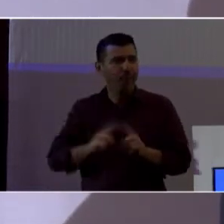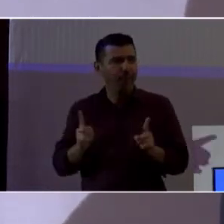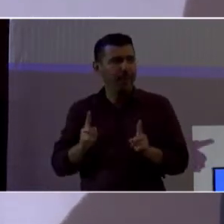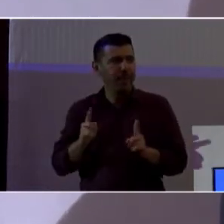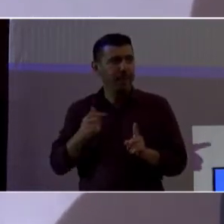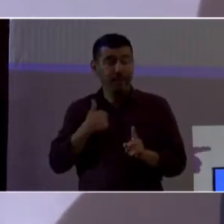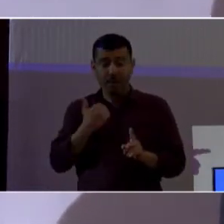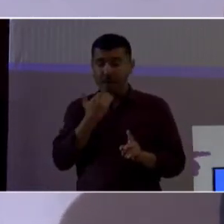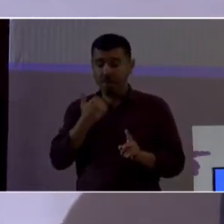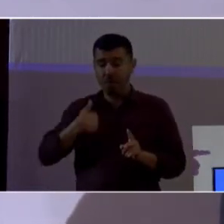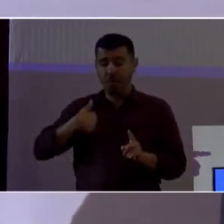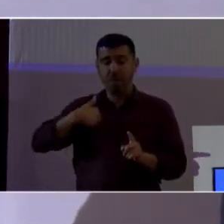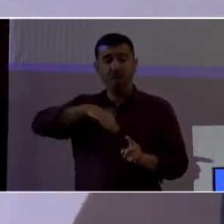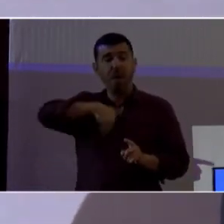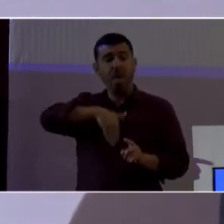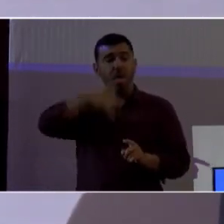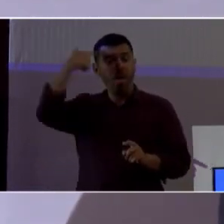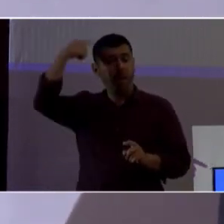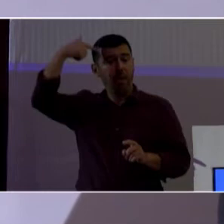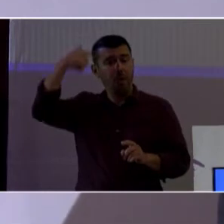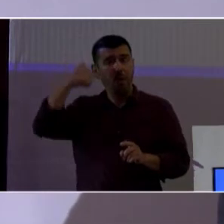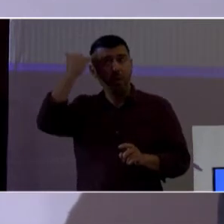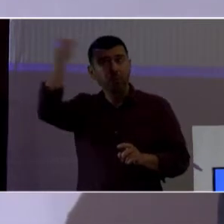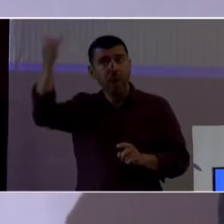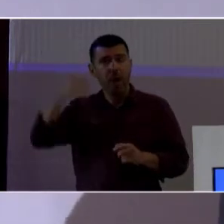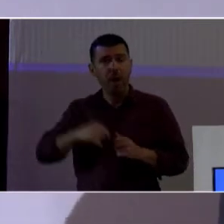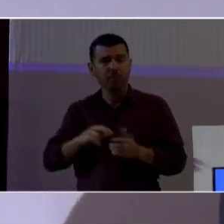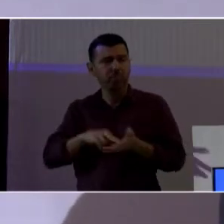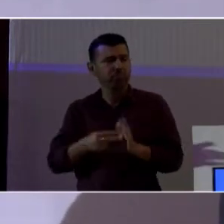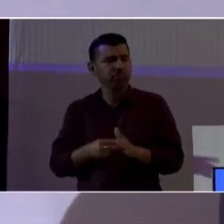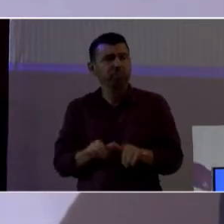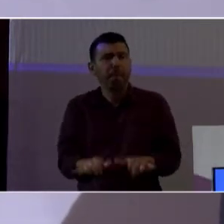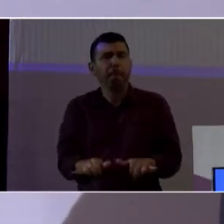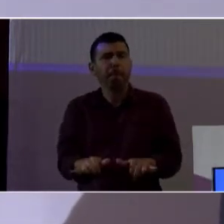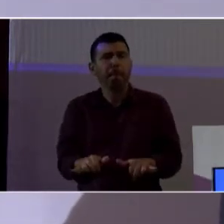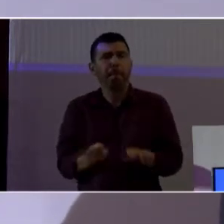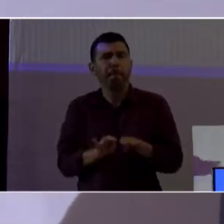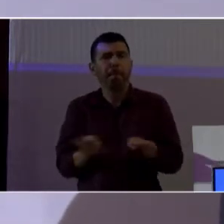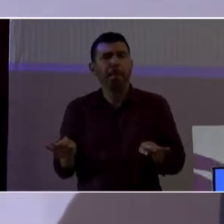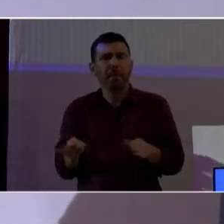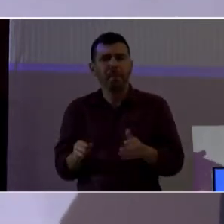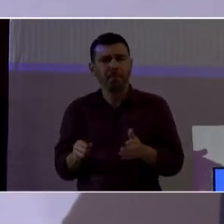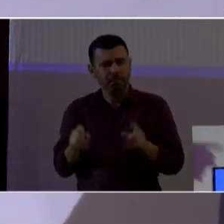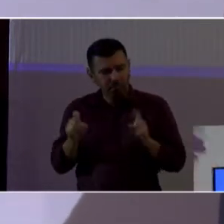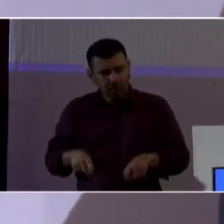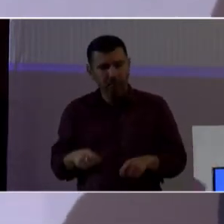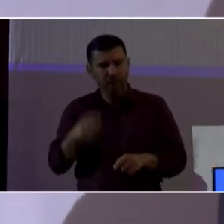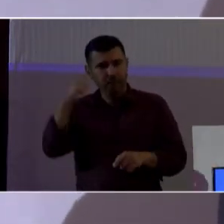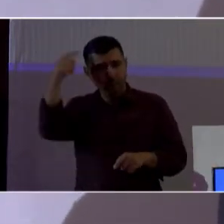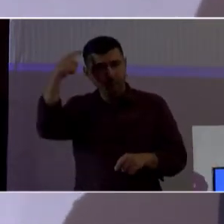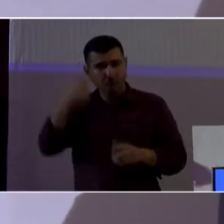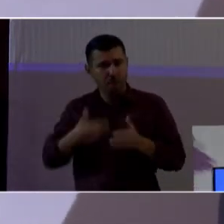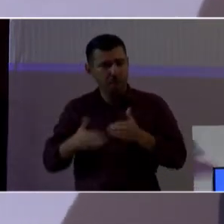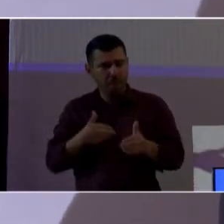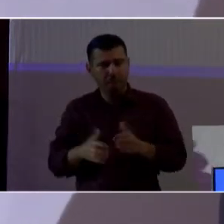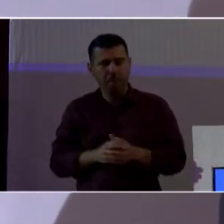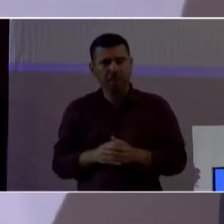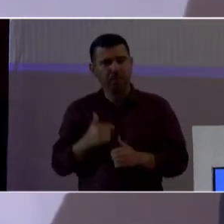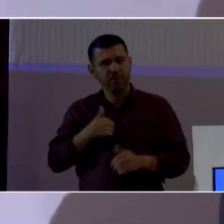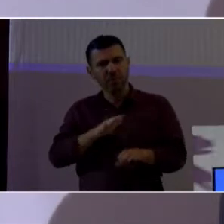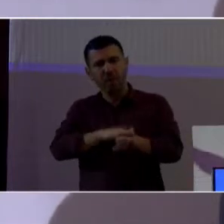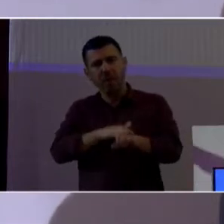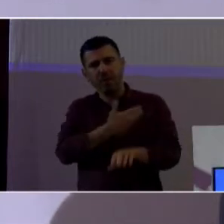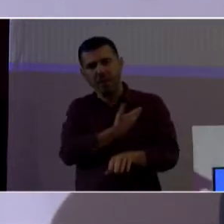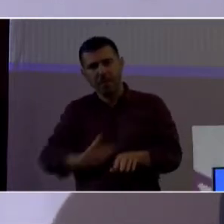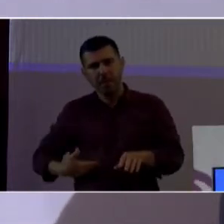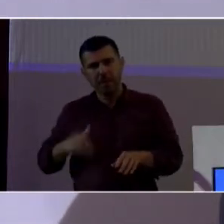mundo. Y quiero dejar el primer mensaje a la ministra de Minas y Energías y al señor presidente de la ANDI. Hace poco